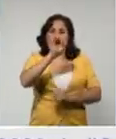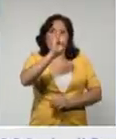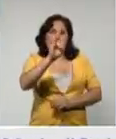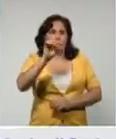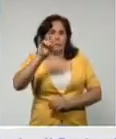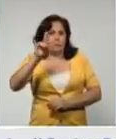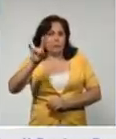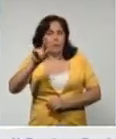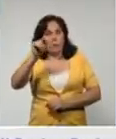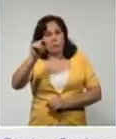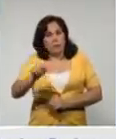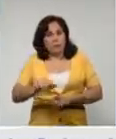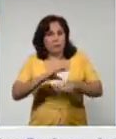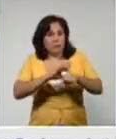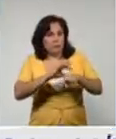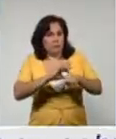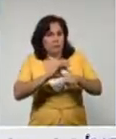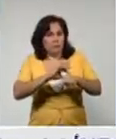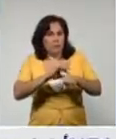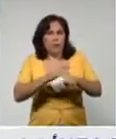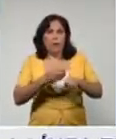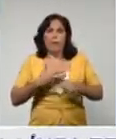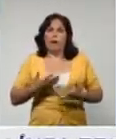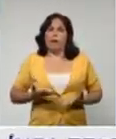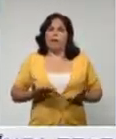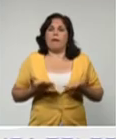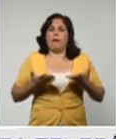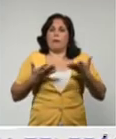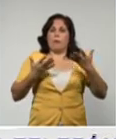3.079 pacientes recuperados, que es el